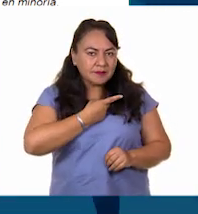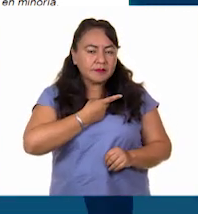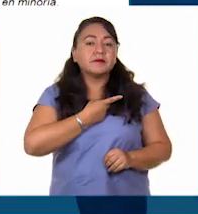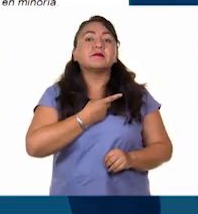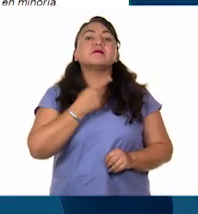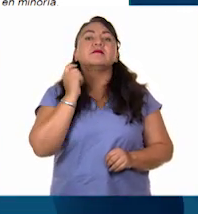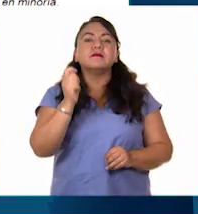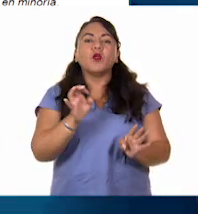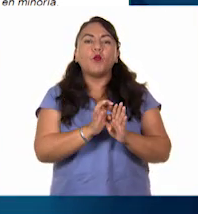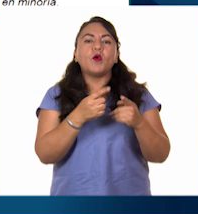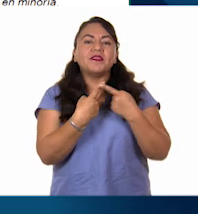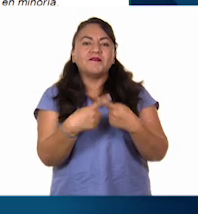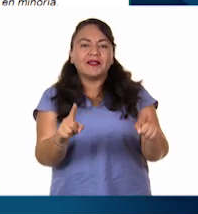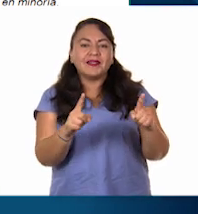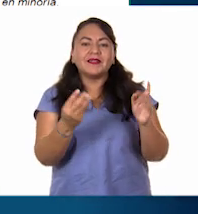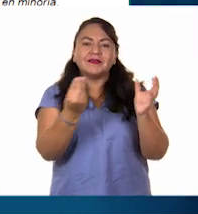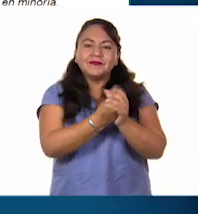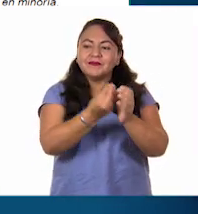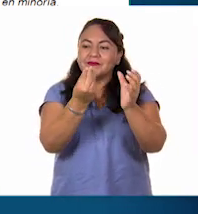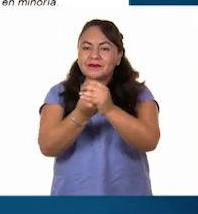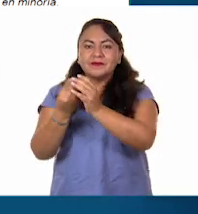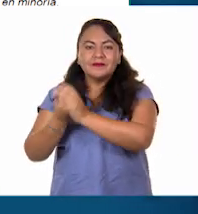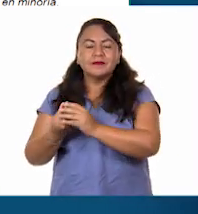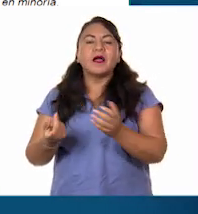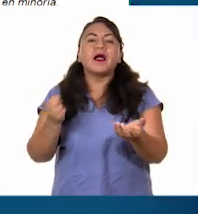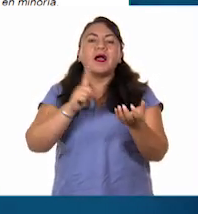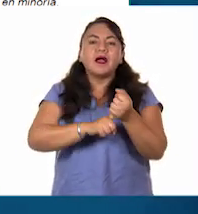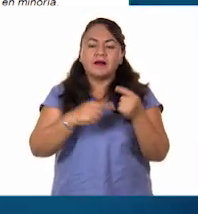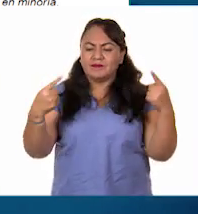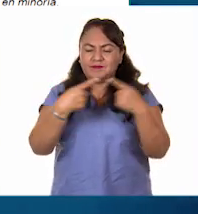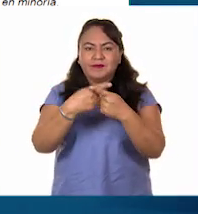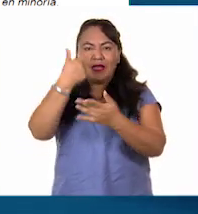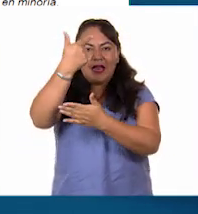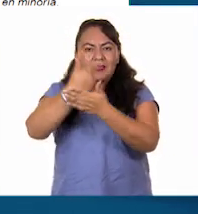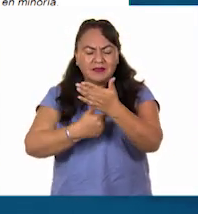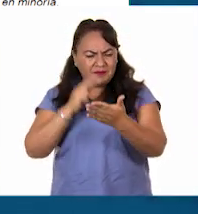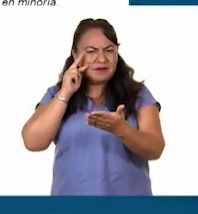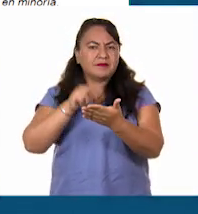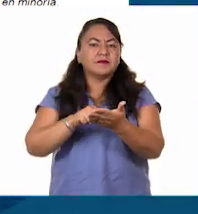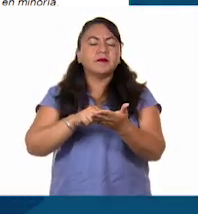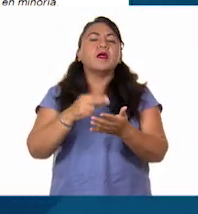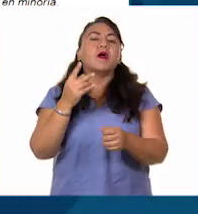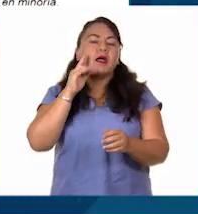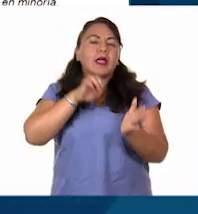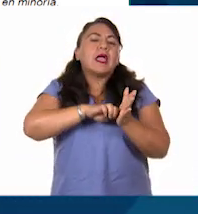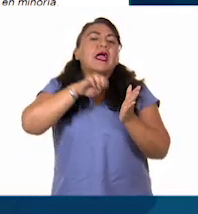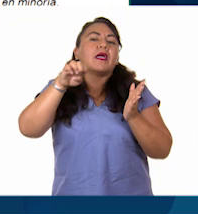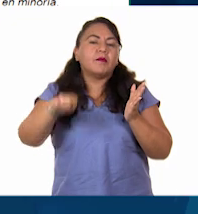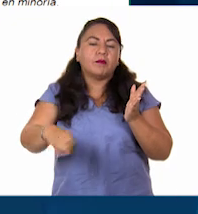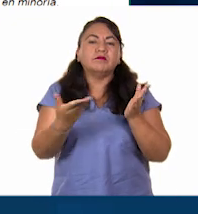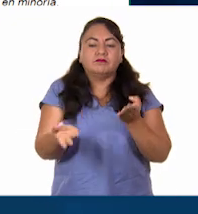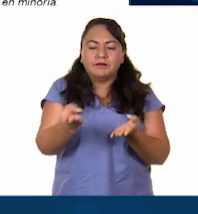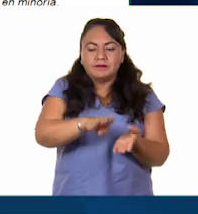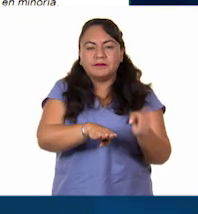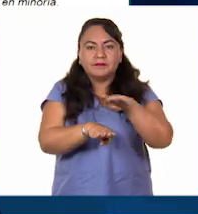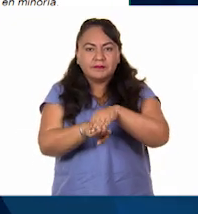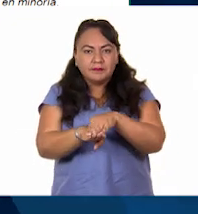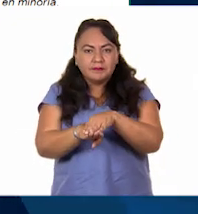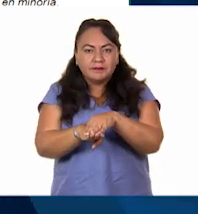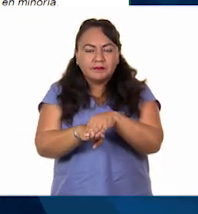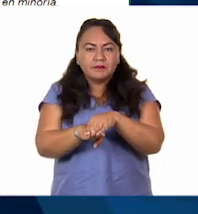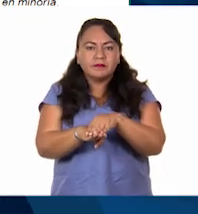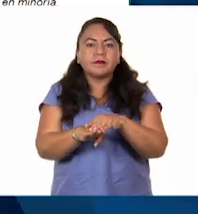la discordancia entre los tipos de elementos que se incluyen en esta lista. Veamos un ejemplo de un tríptico donde se hace